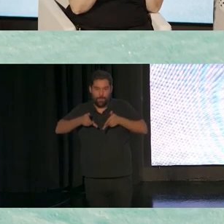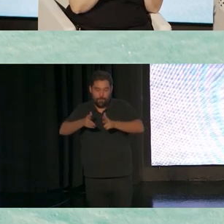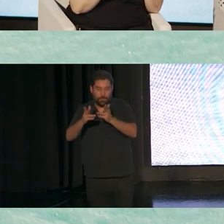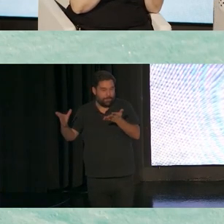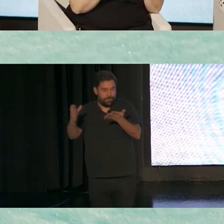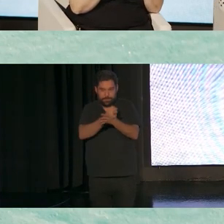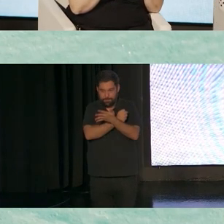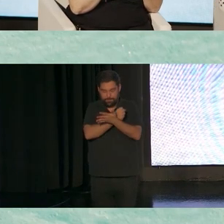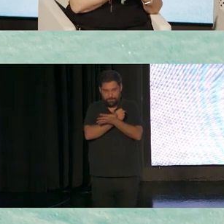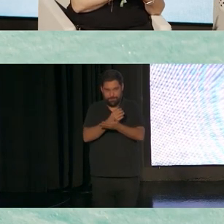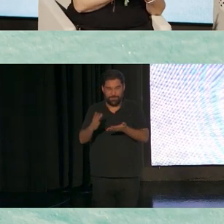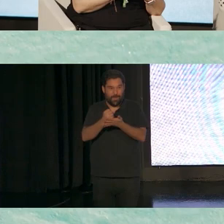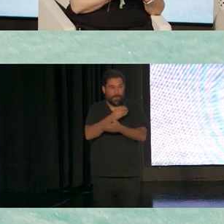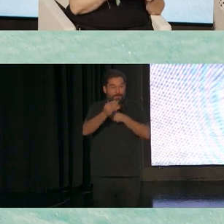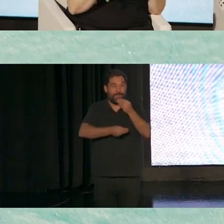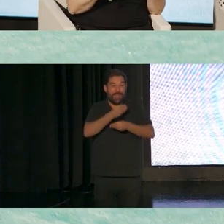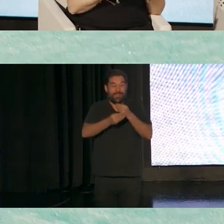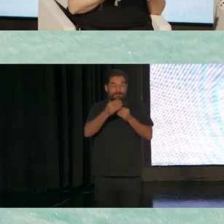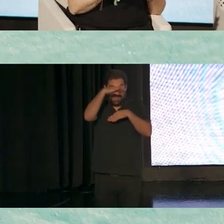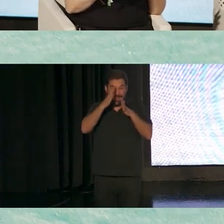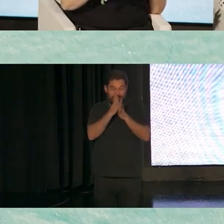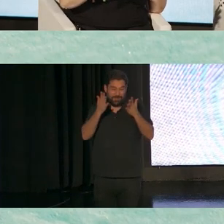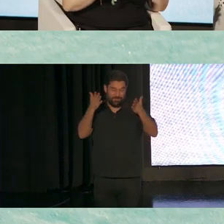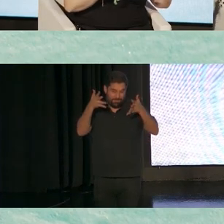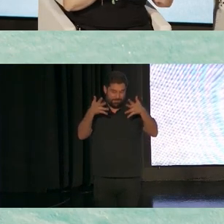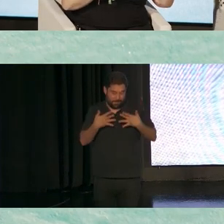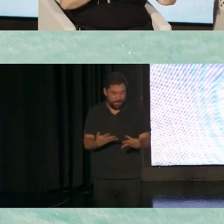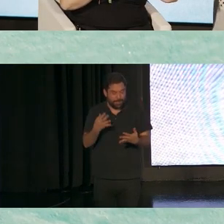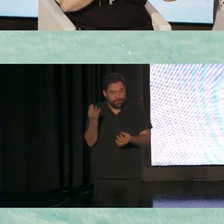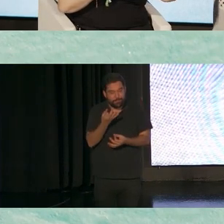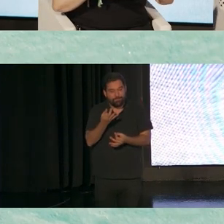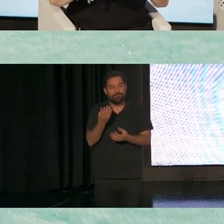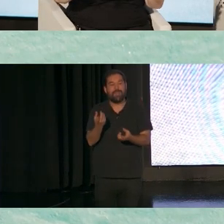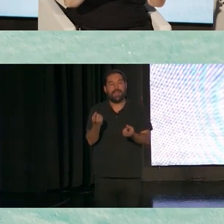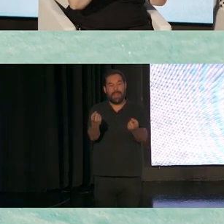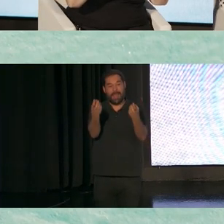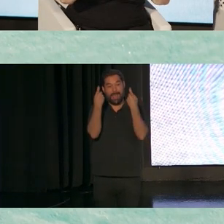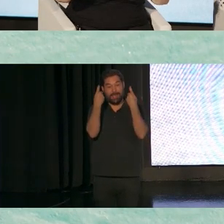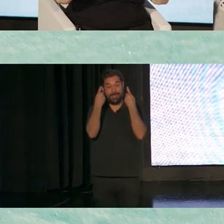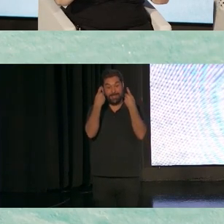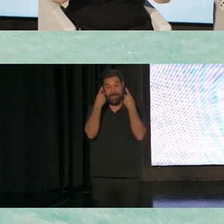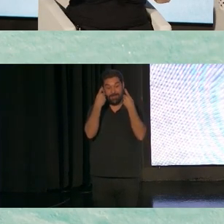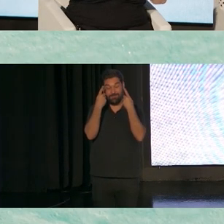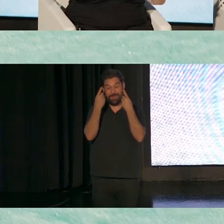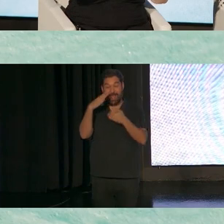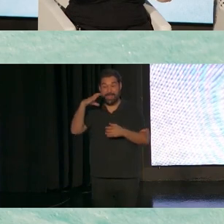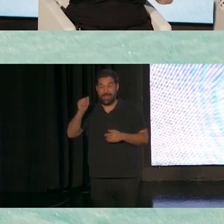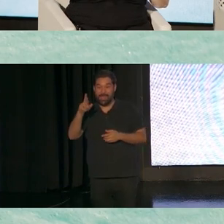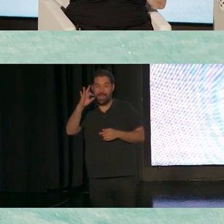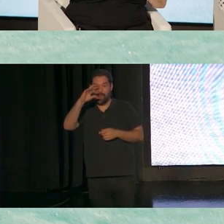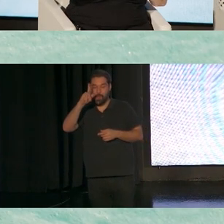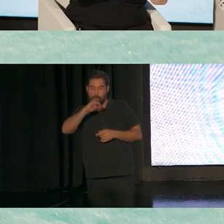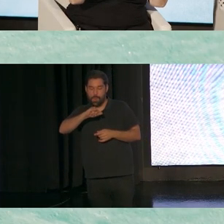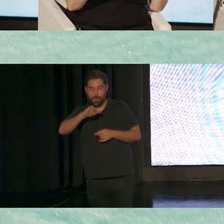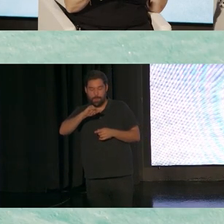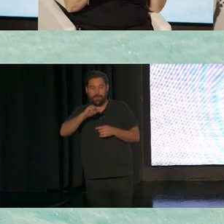todo lo que hizo temprana con nosotros fue enseñarnos a a llevar a Carol a hacer que ella fuera feliz y que pueda